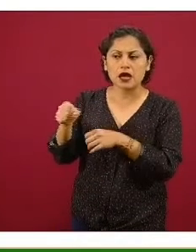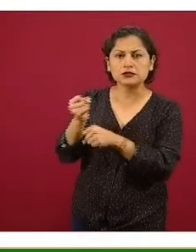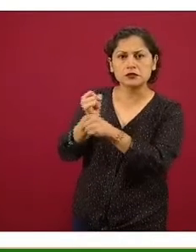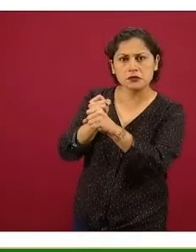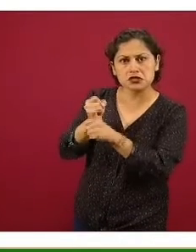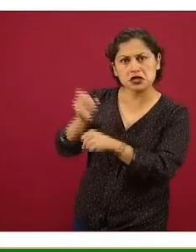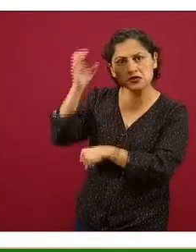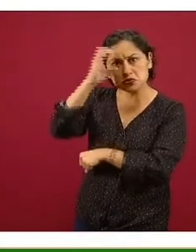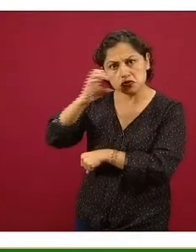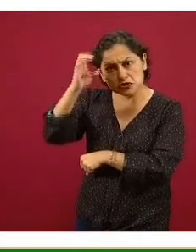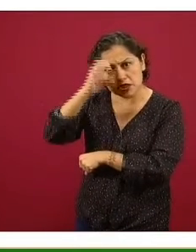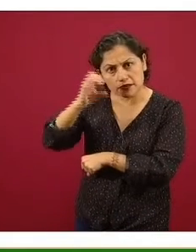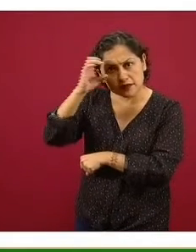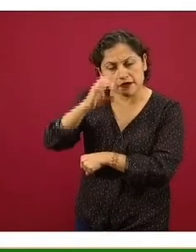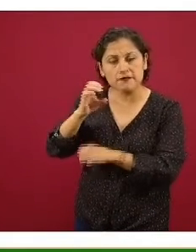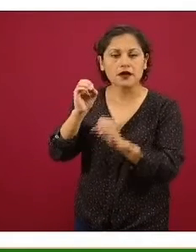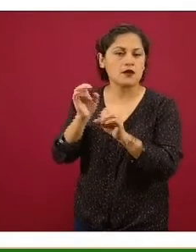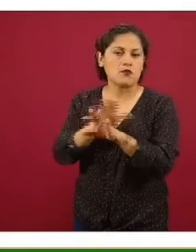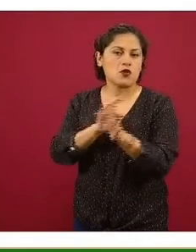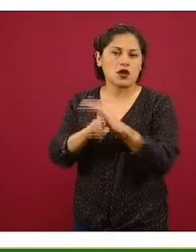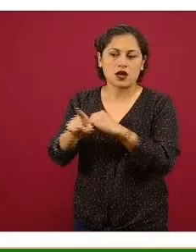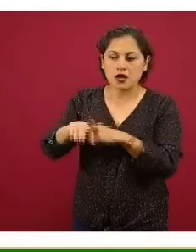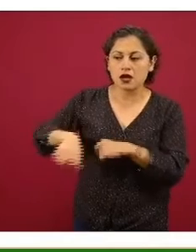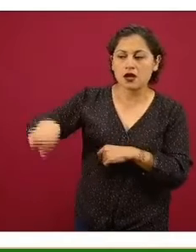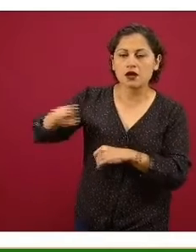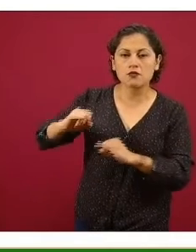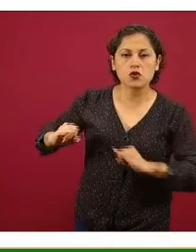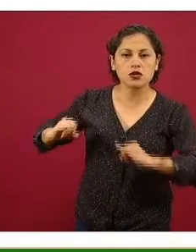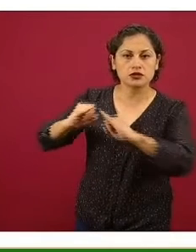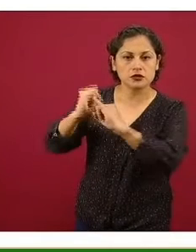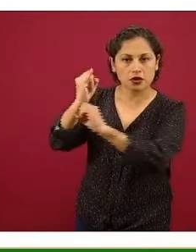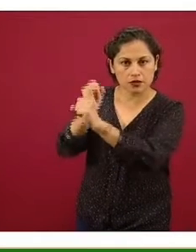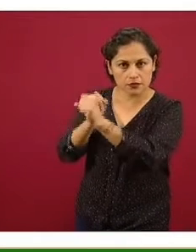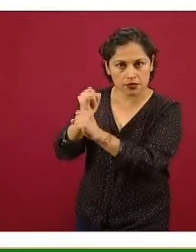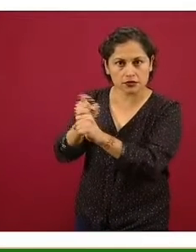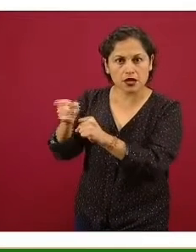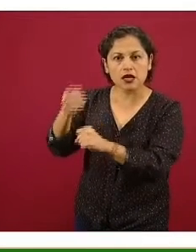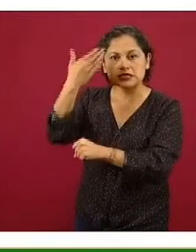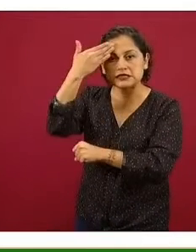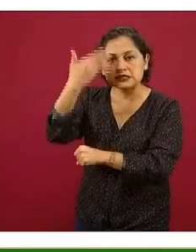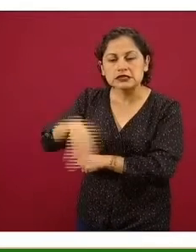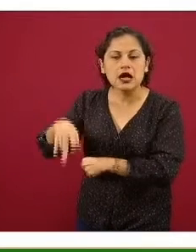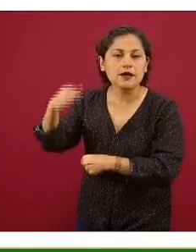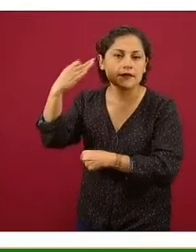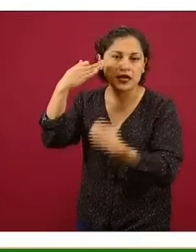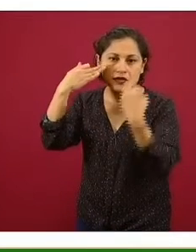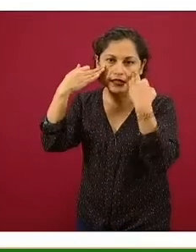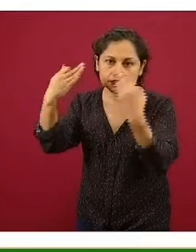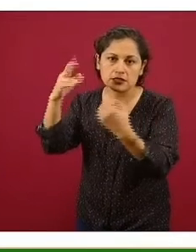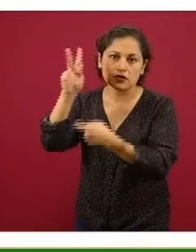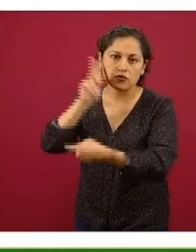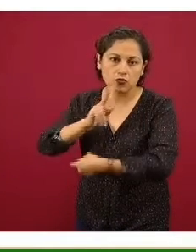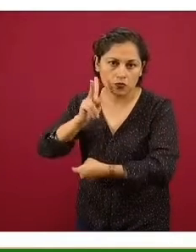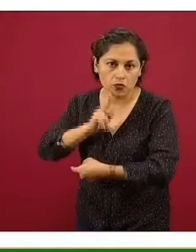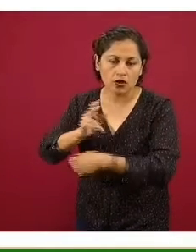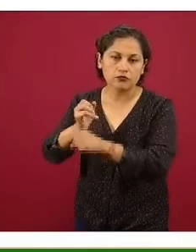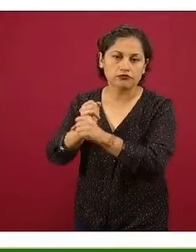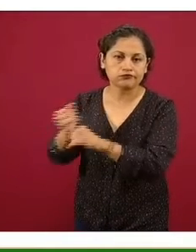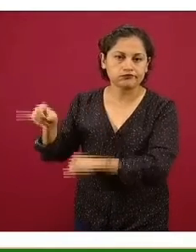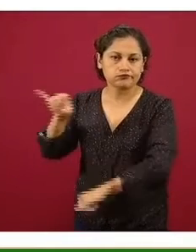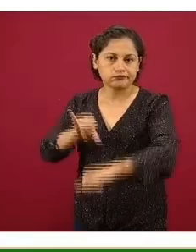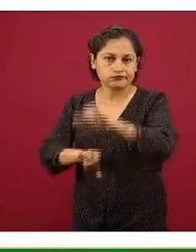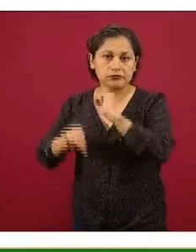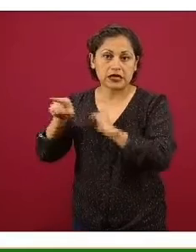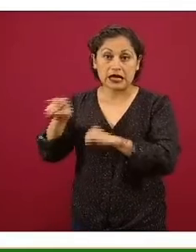metodología científica, como es un ensayo clínico controlado, como lo que es una revisión sistemática,